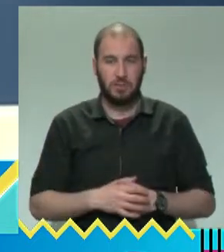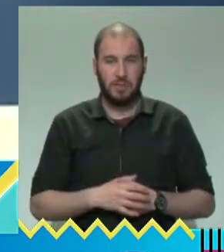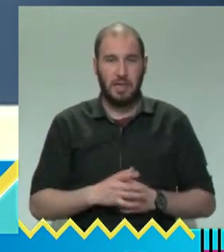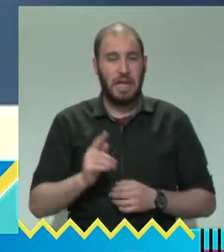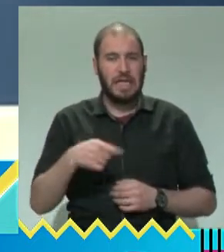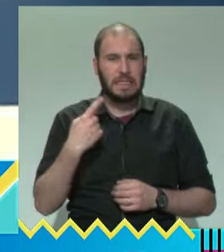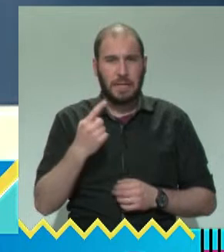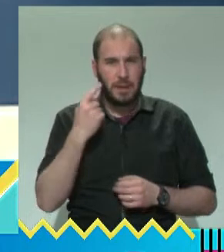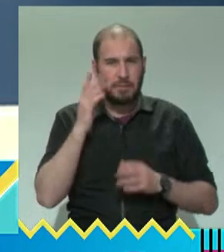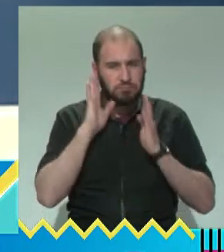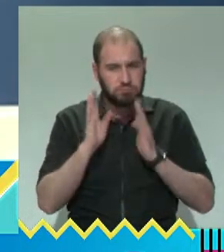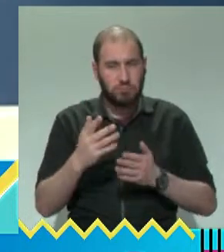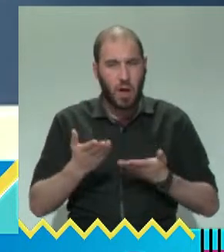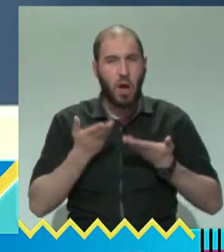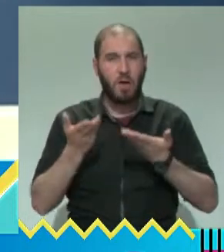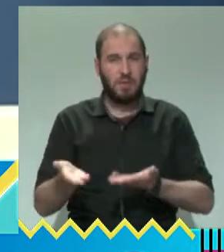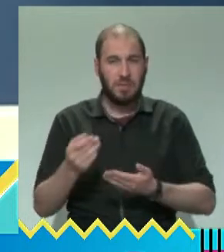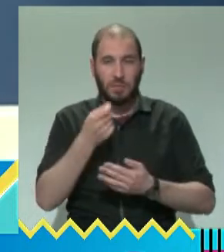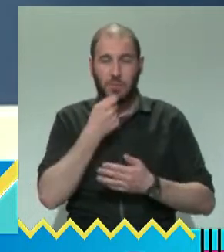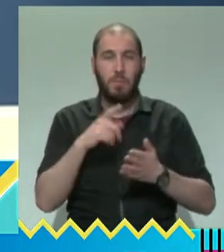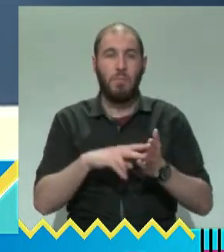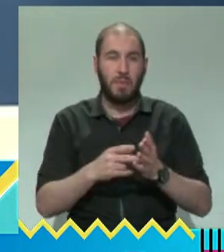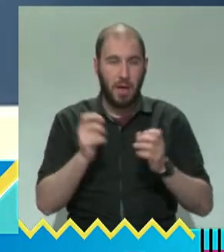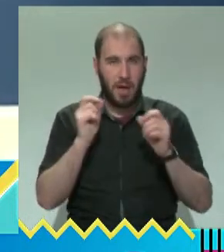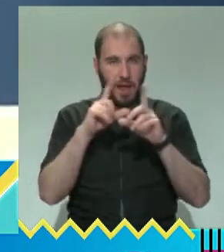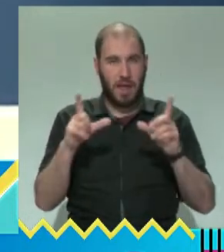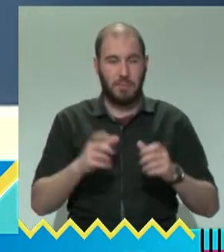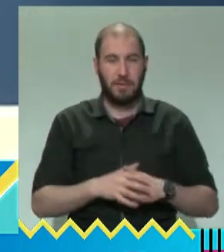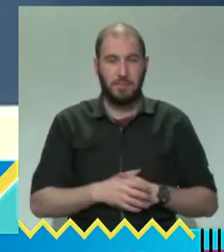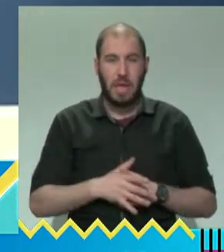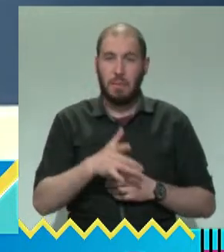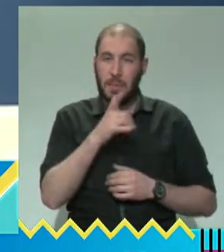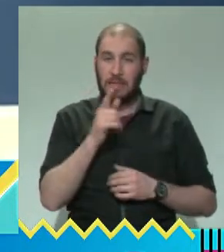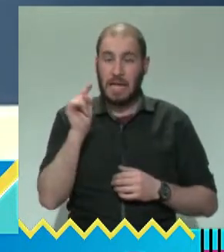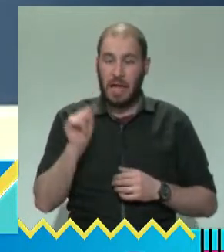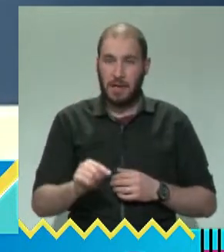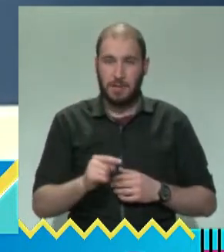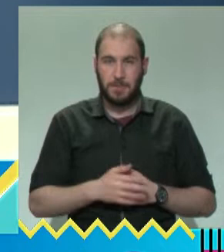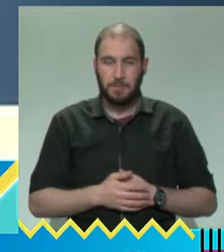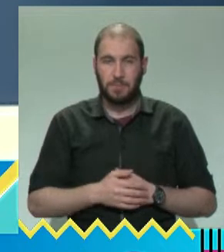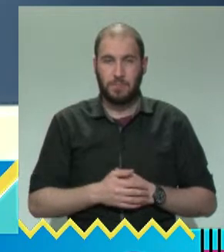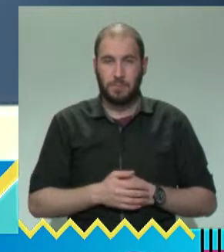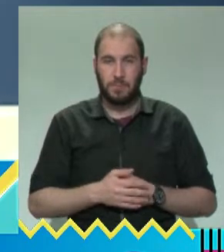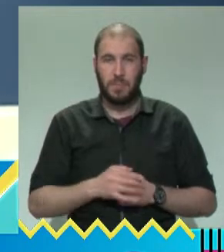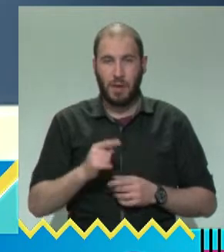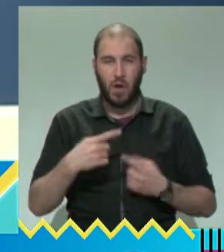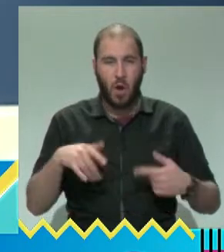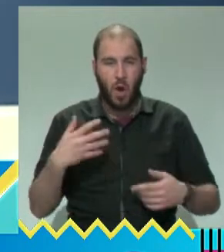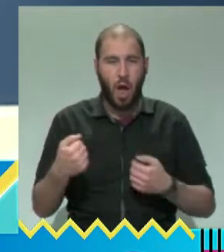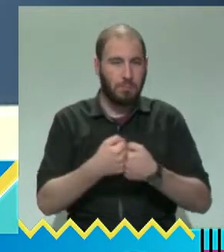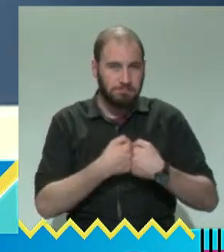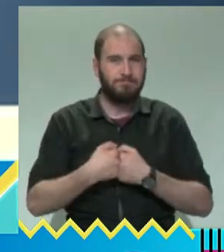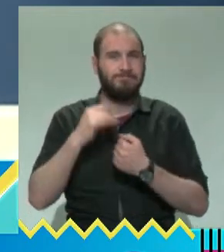siempre atentos y a disposición cuando aparecen situaciones que alarman, ¿no? Y me parece que ahí se han ido logrando poner de